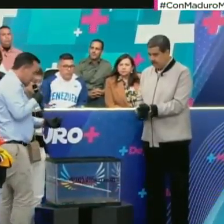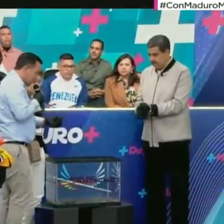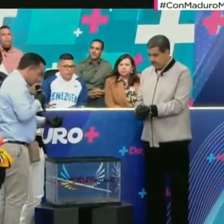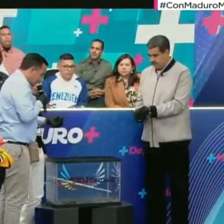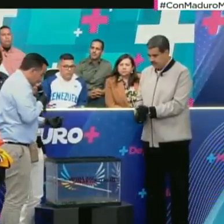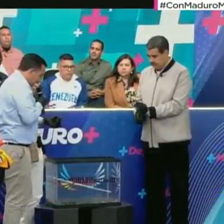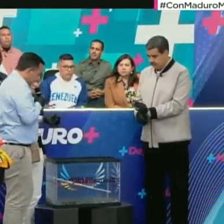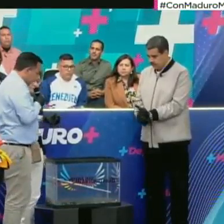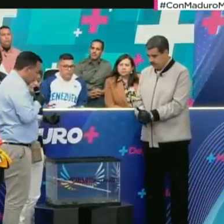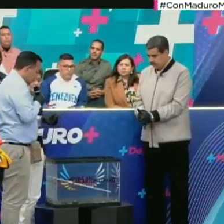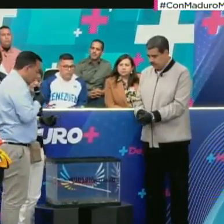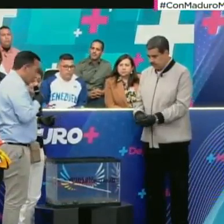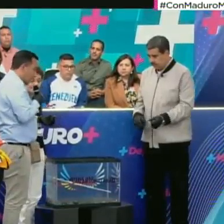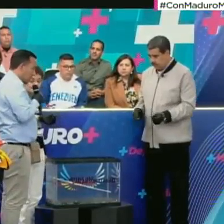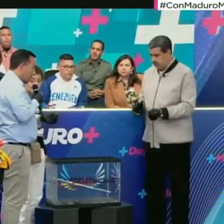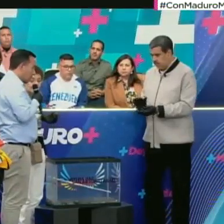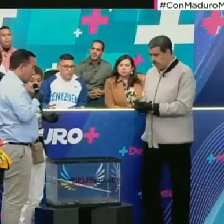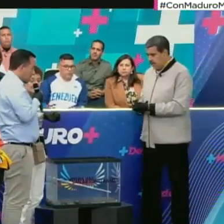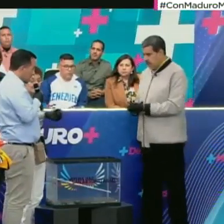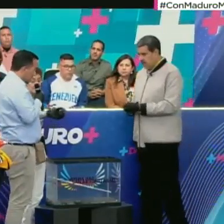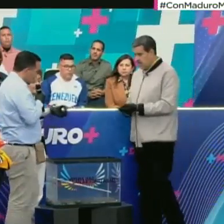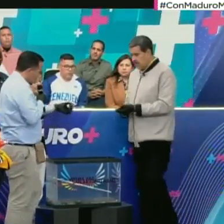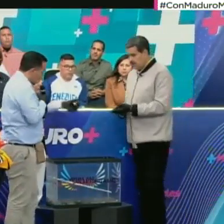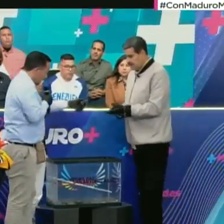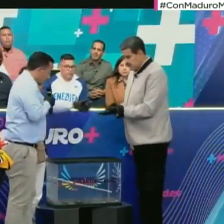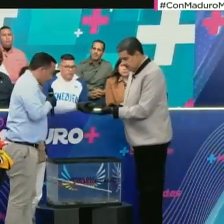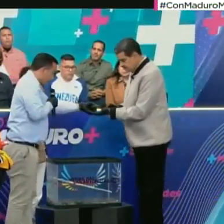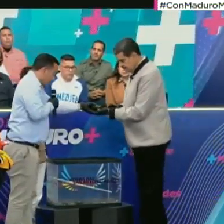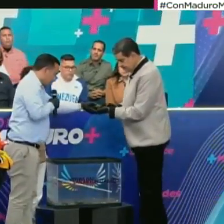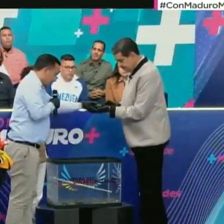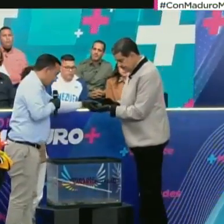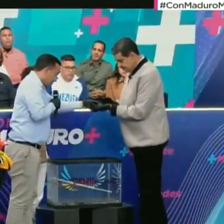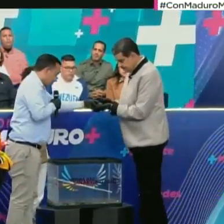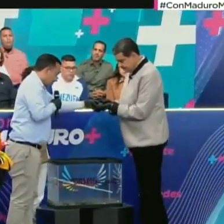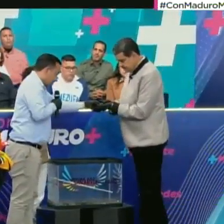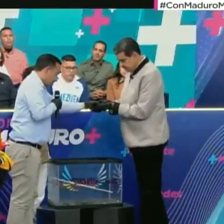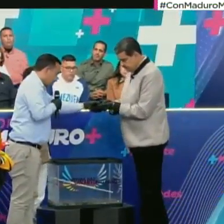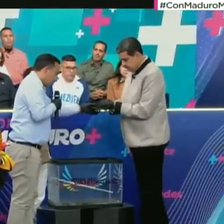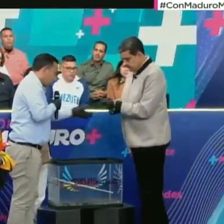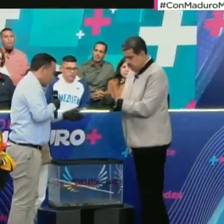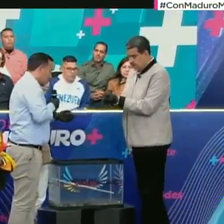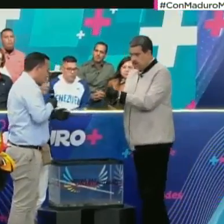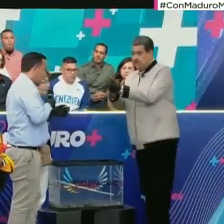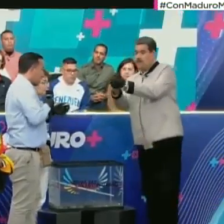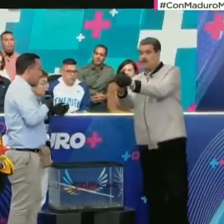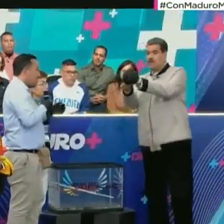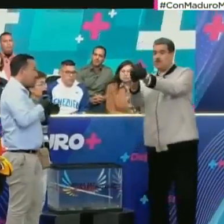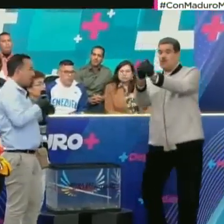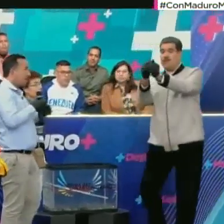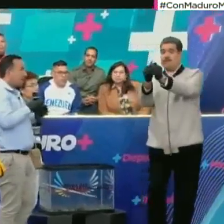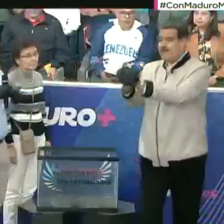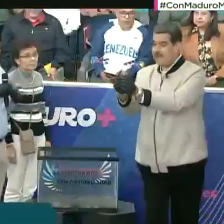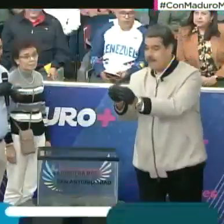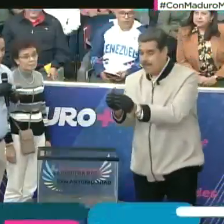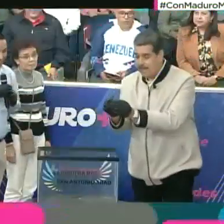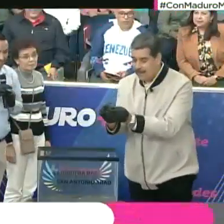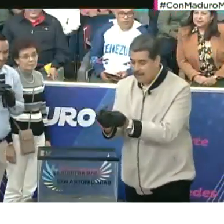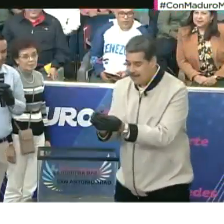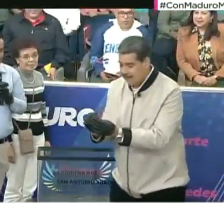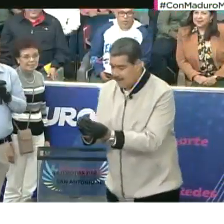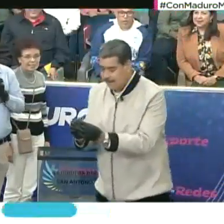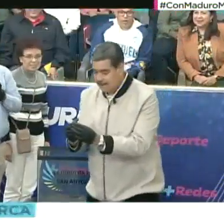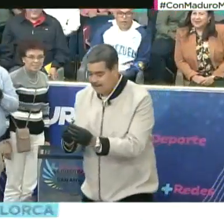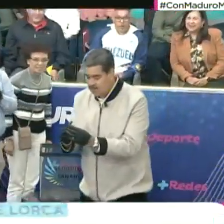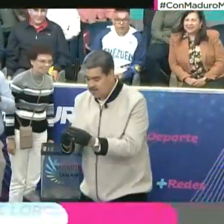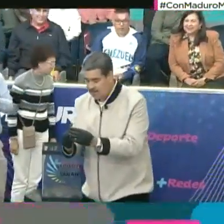Sí, presidente. Este socriadero que se encuentra en el Orinoco y que... Mira, tortuguita se escapa,